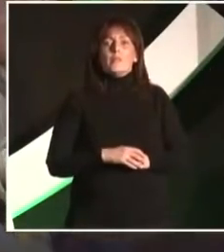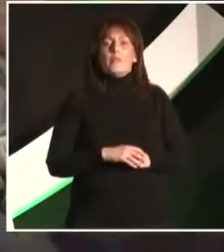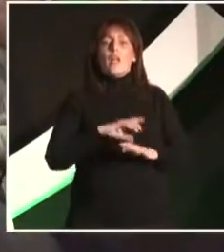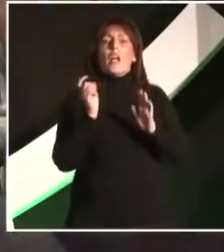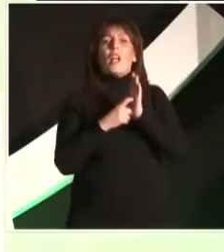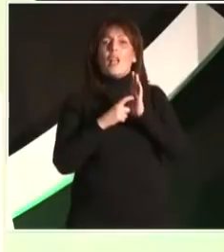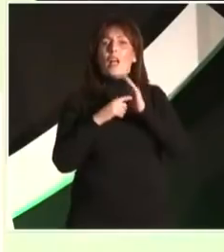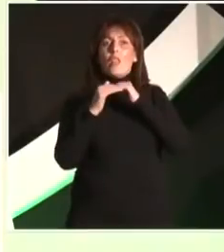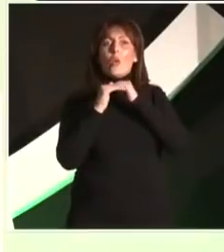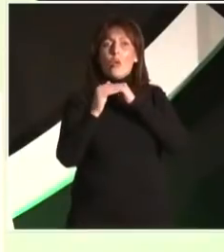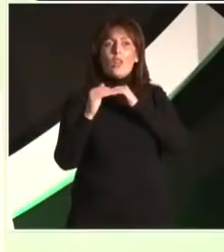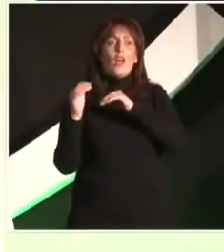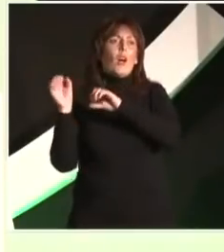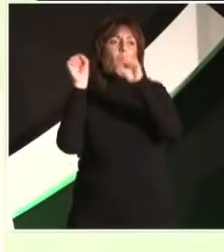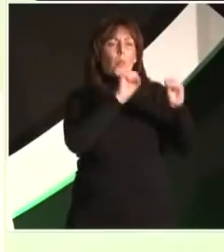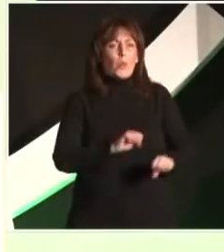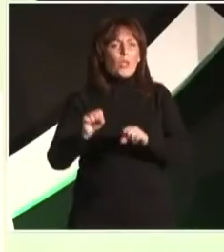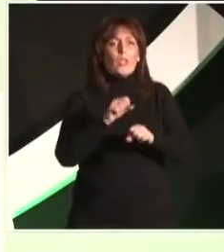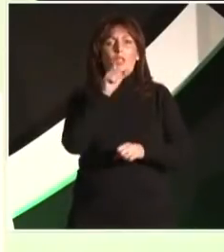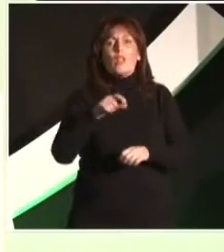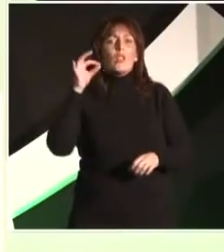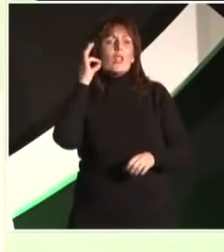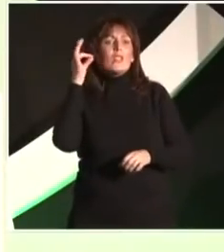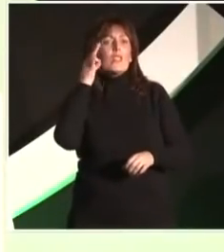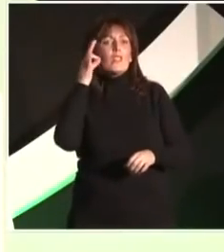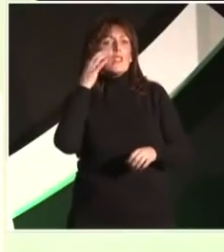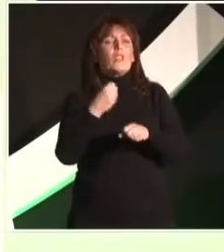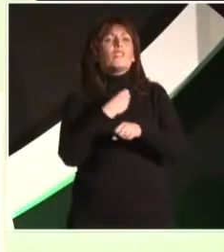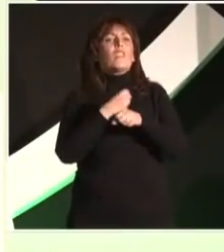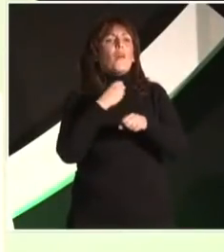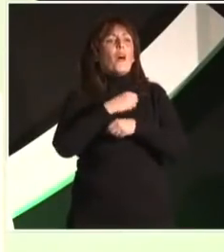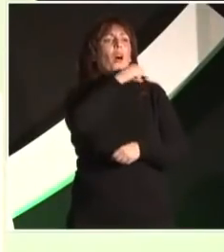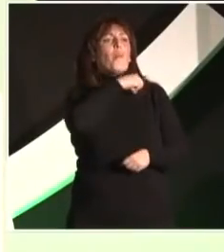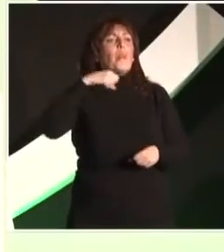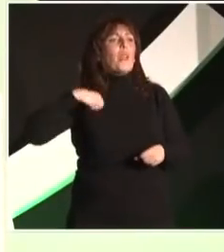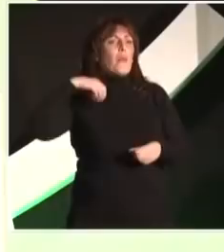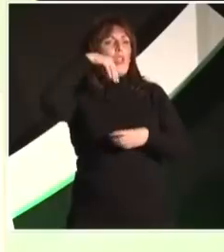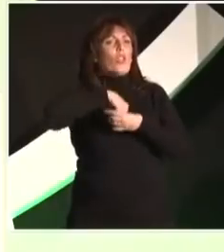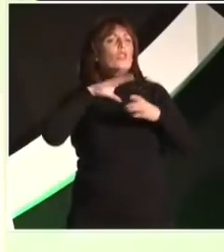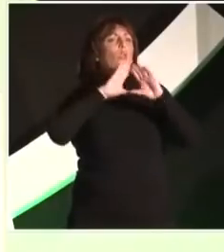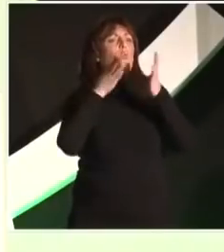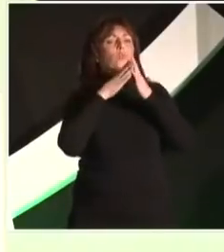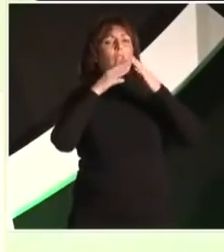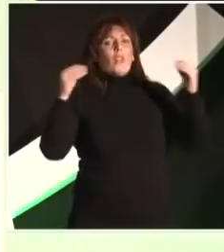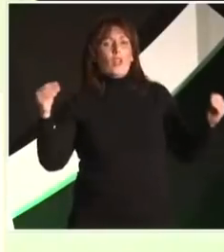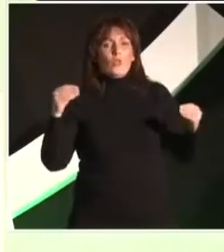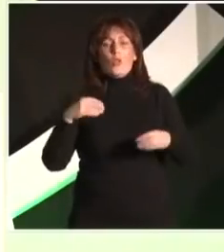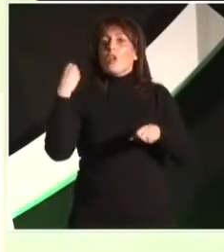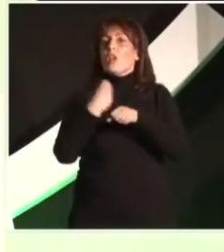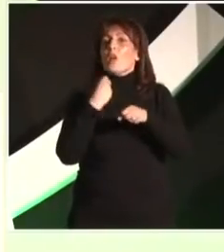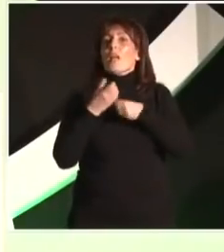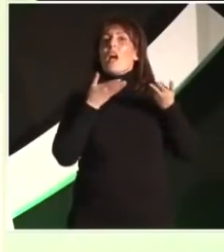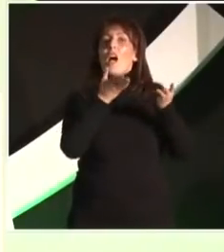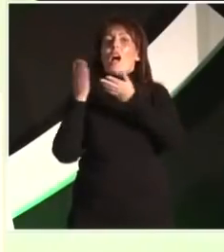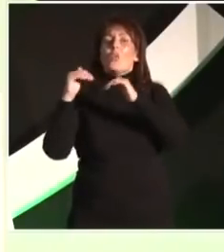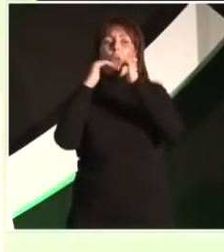que proteja a las trabajadoras de los servicios privatizados de la Junta de Andalucía, a las trabajadoras de la ayuda a domicilio